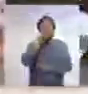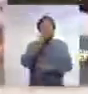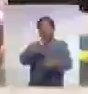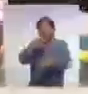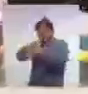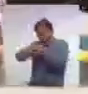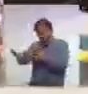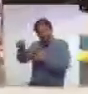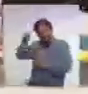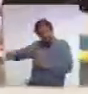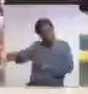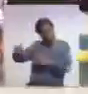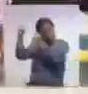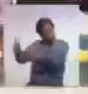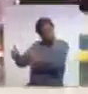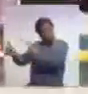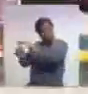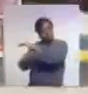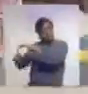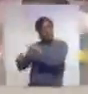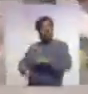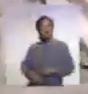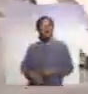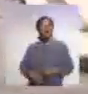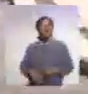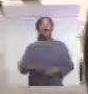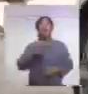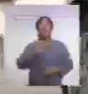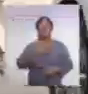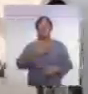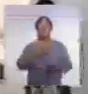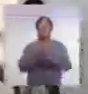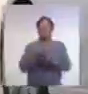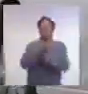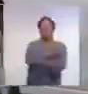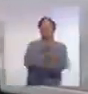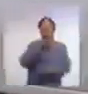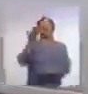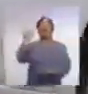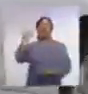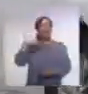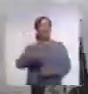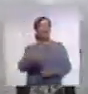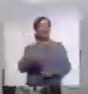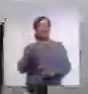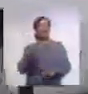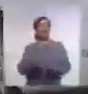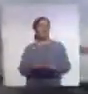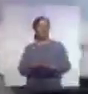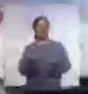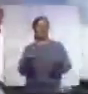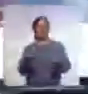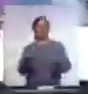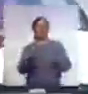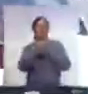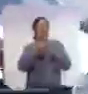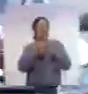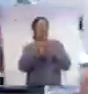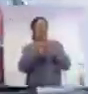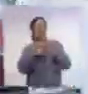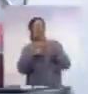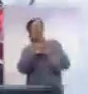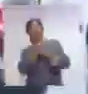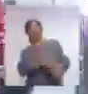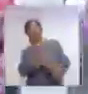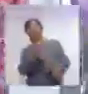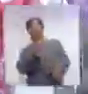sea, ya no vamos a poder funcionar como en esquemas discrecionales. Okay. Sino más bien pasamos a esquemas